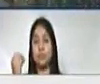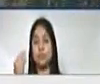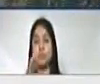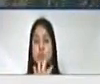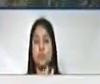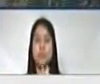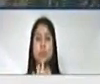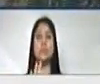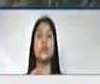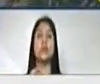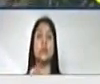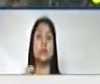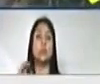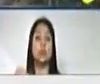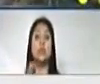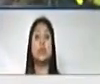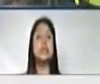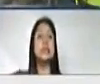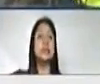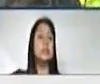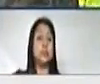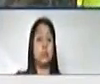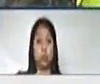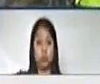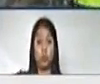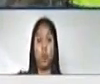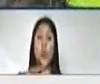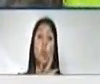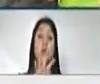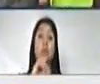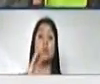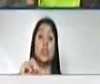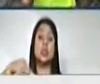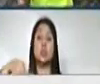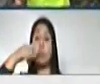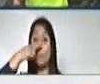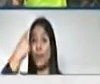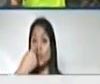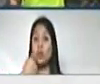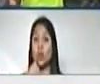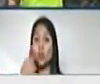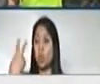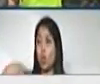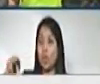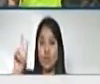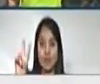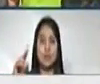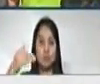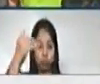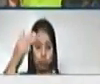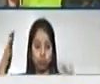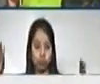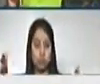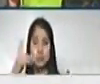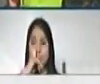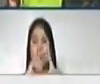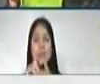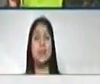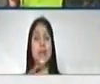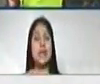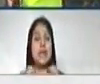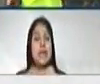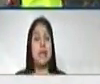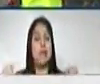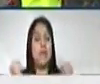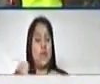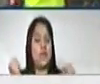de nosotros. De hecho, hay personas que insisten en que no quieren recibir la vacuna, están en su derecho. La mayoría sí lo quiere hacer, hay que hacerlo para todos